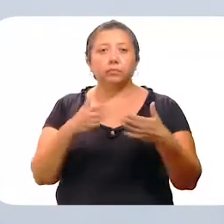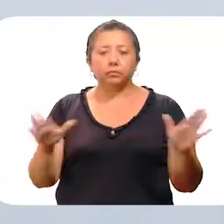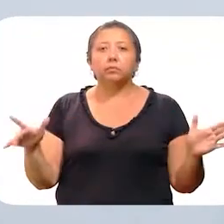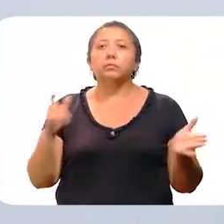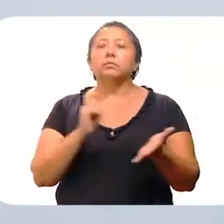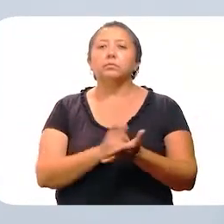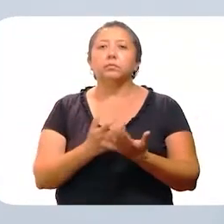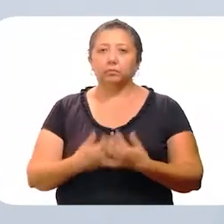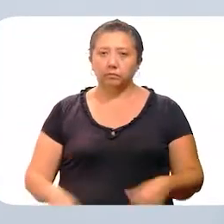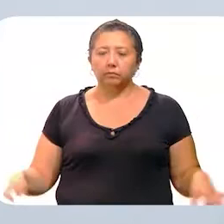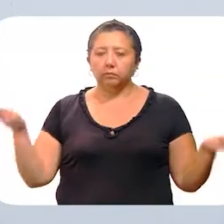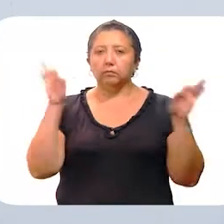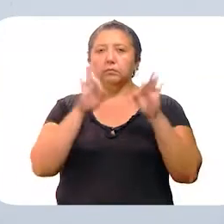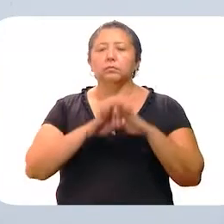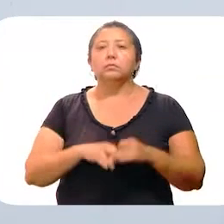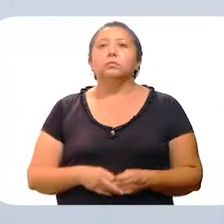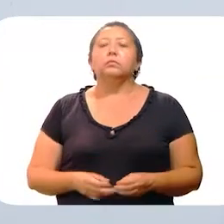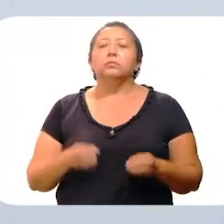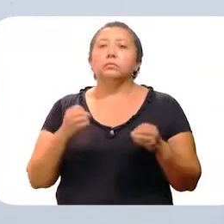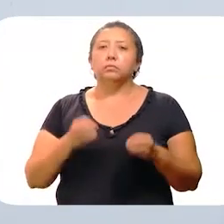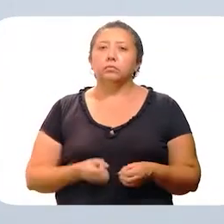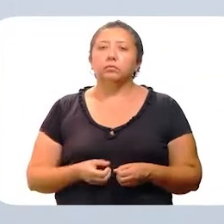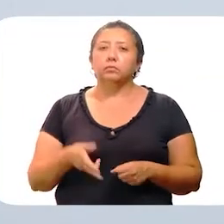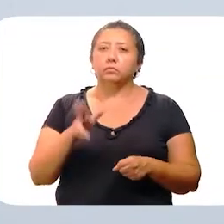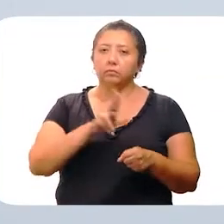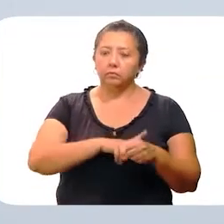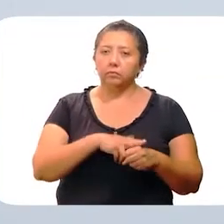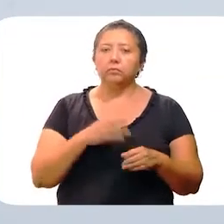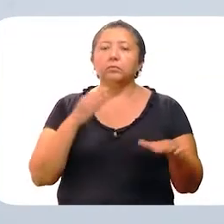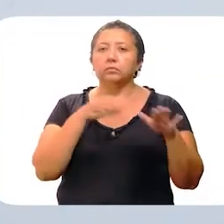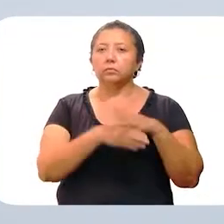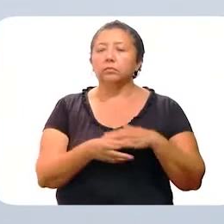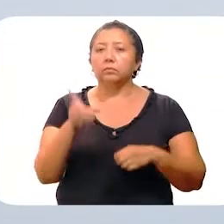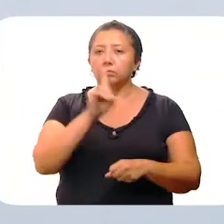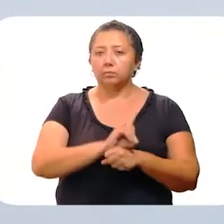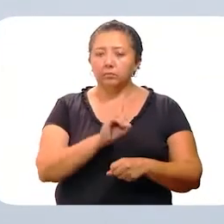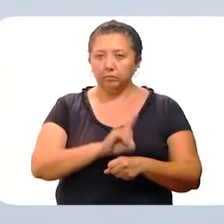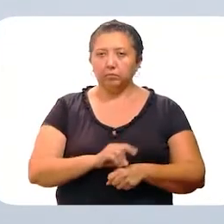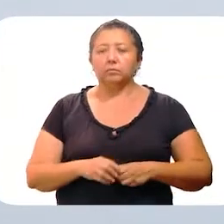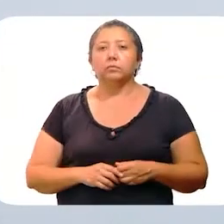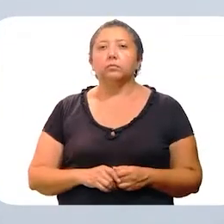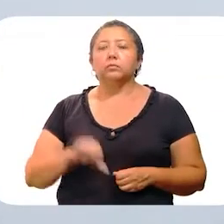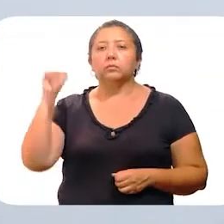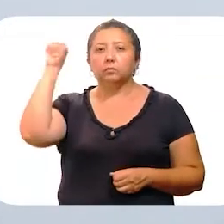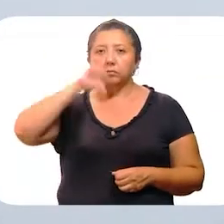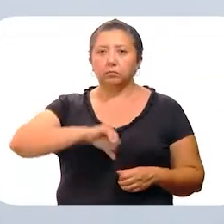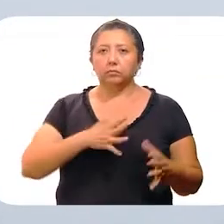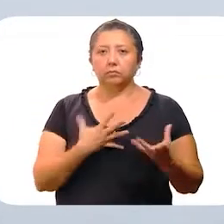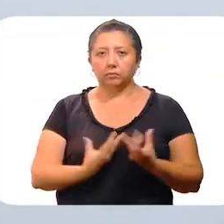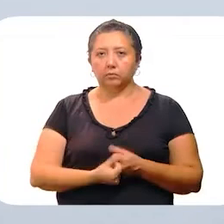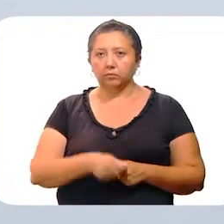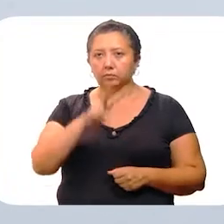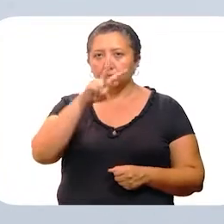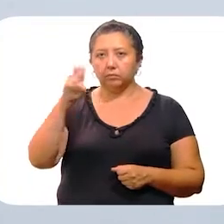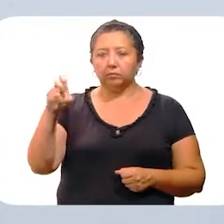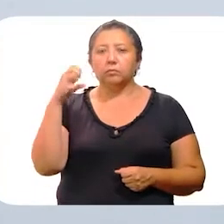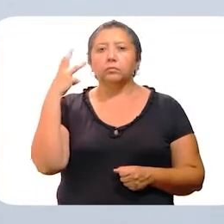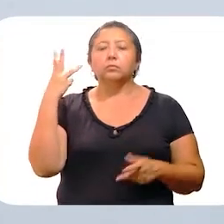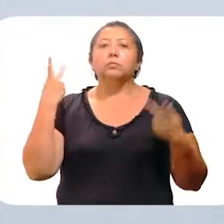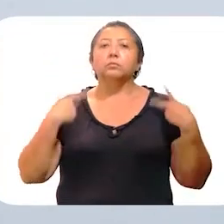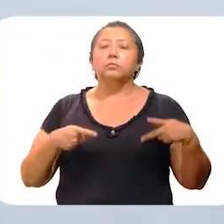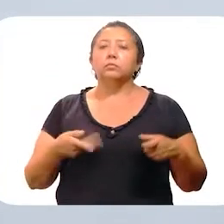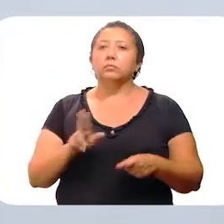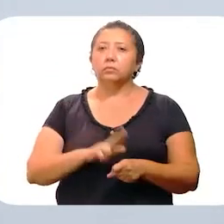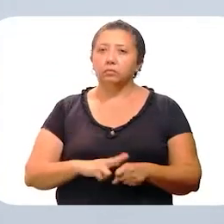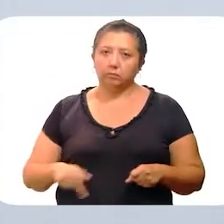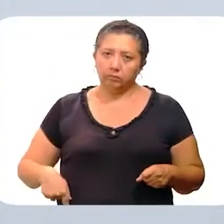reapertura económica los datos más importantes son la ocupación hospitalaria y los ingresos diarios. El día de hoy tenemos 203 pacientes